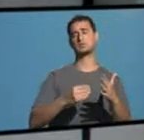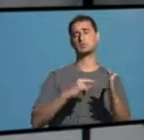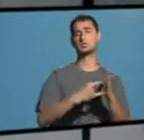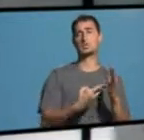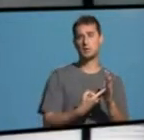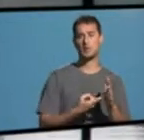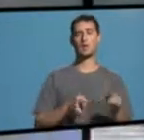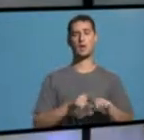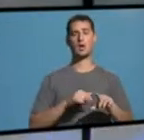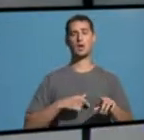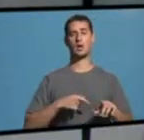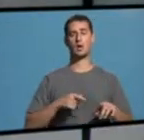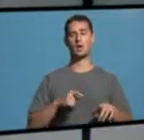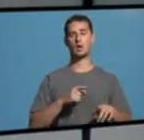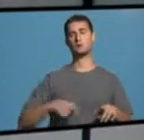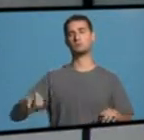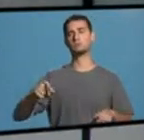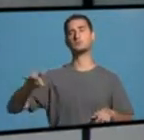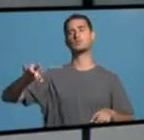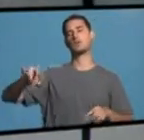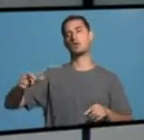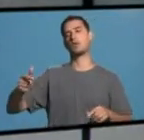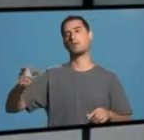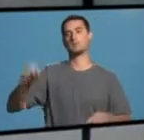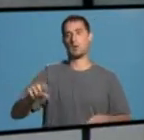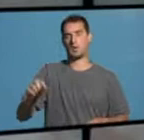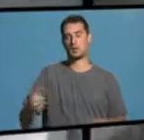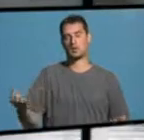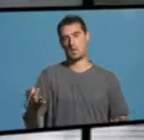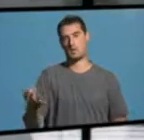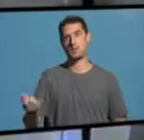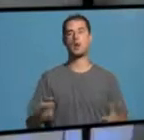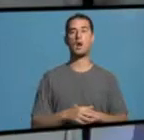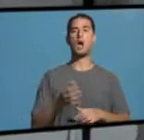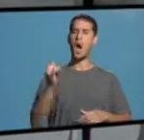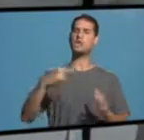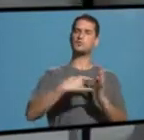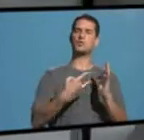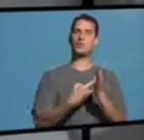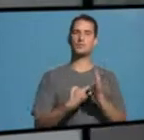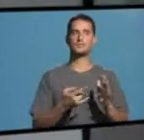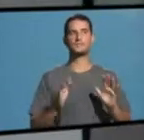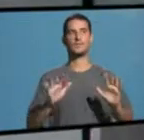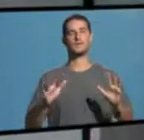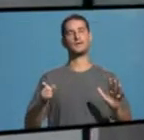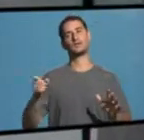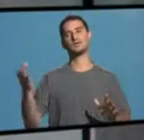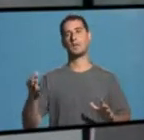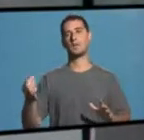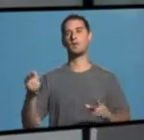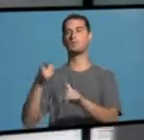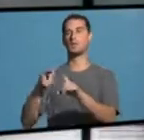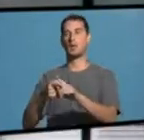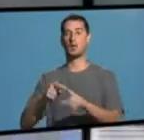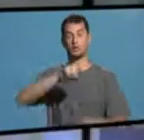favorezca indirectamente ese precio do metro cuadrado de suelo industrial. Por tanto, mecanismos hainos. O caso é que se queran utilizar